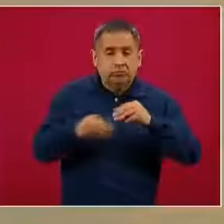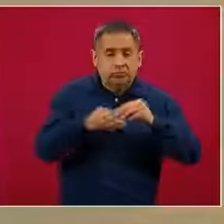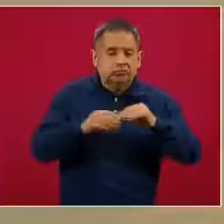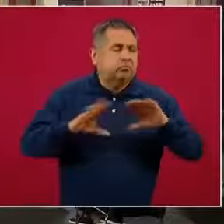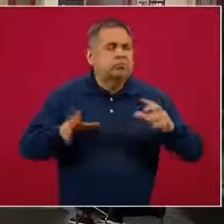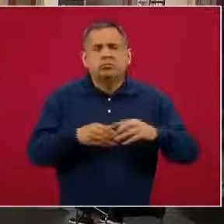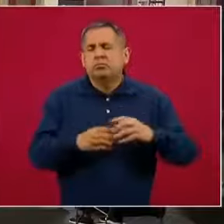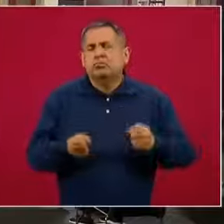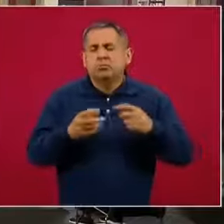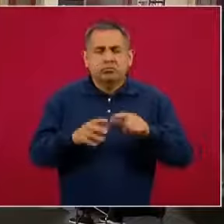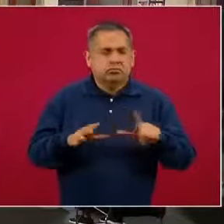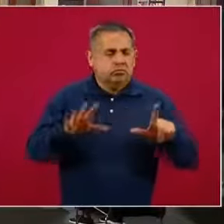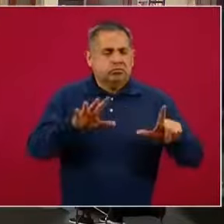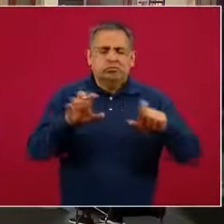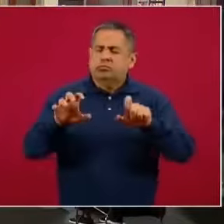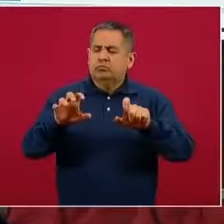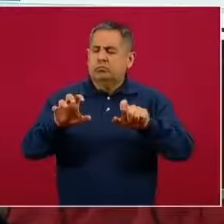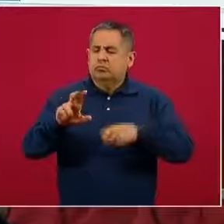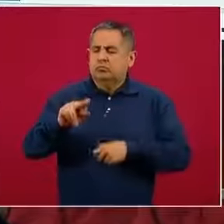llegaremos a